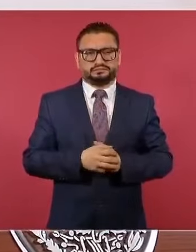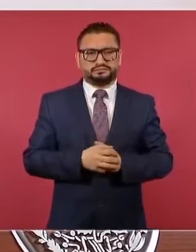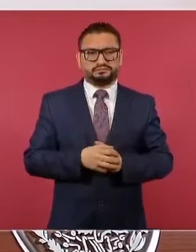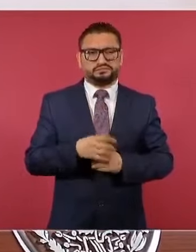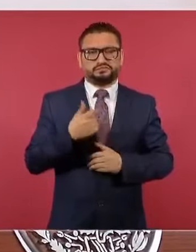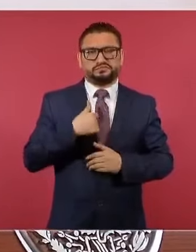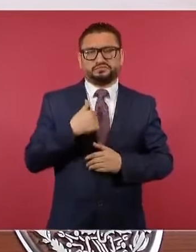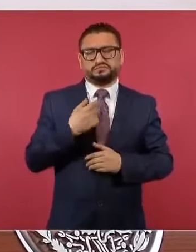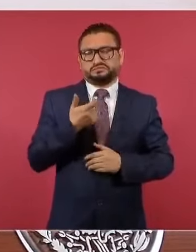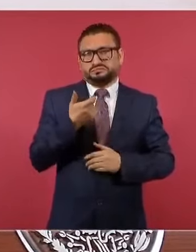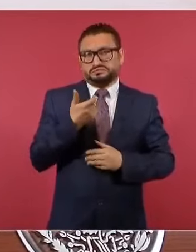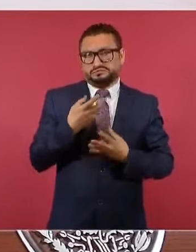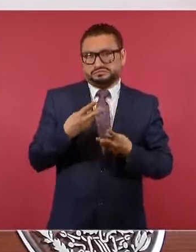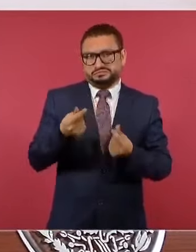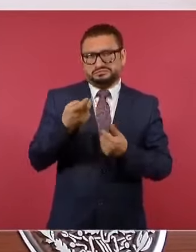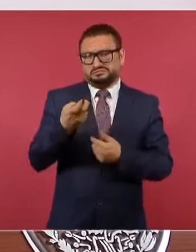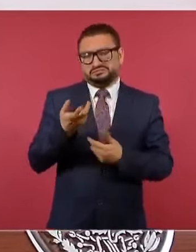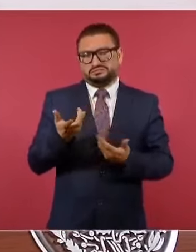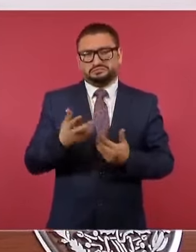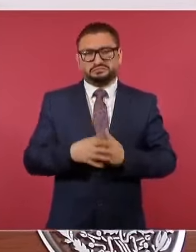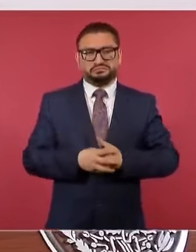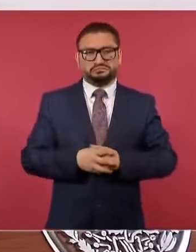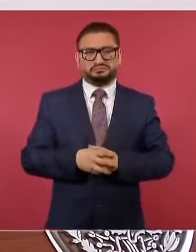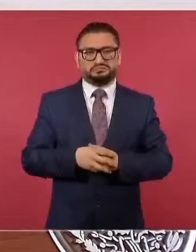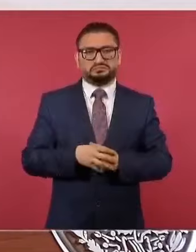a gastar, pues ya